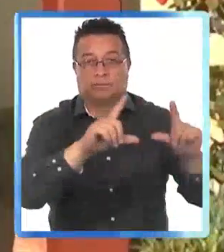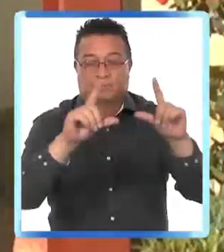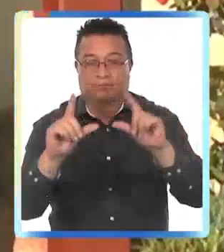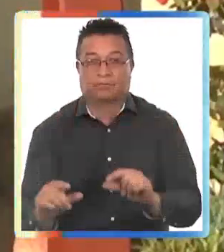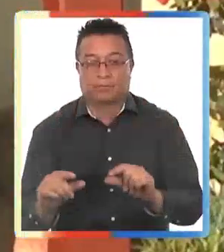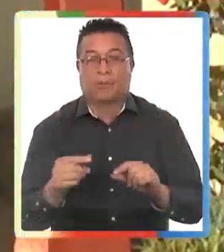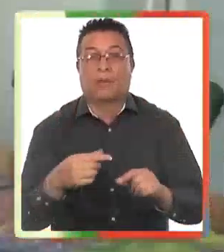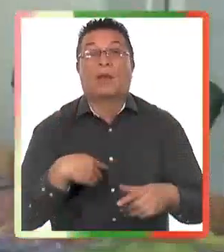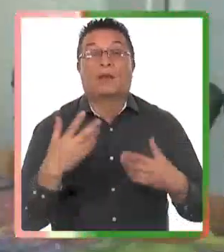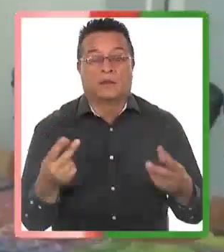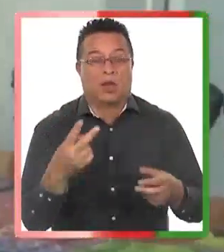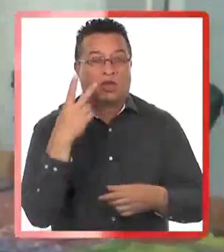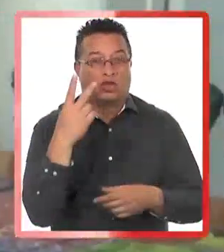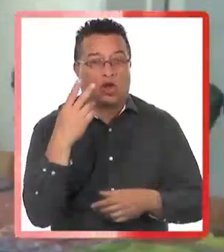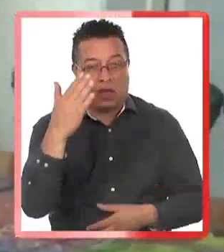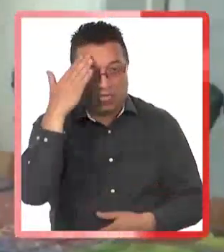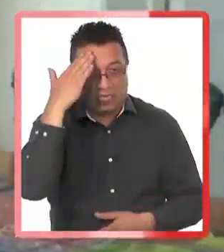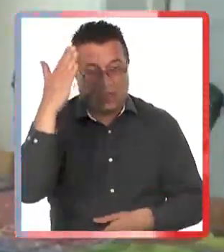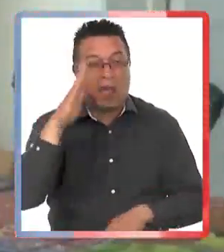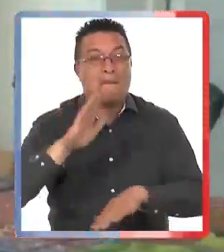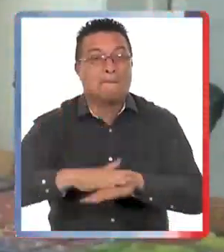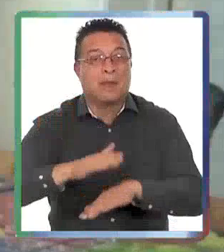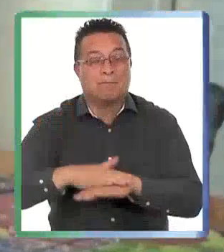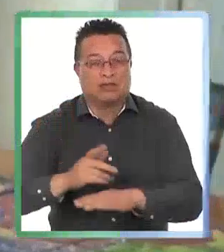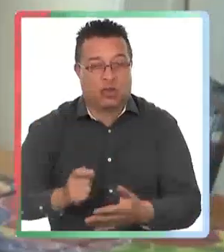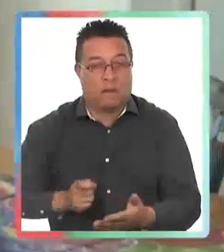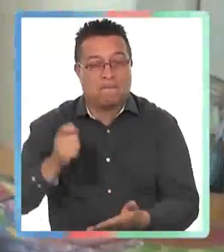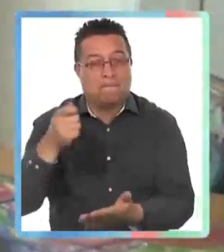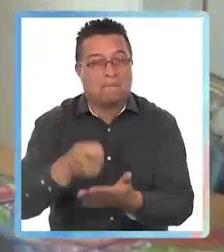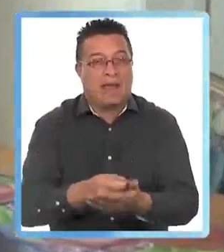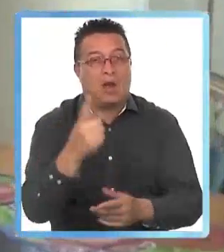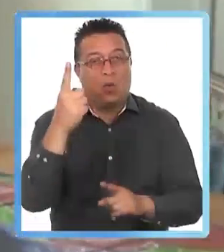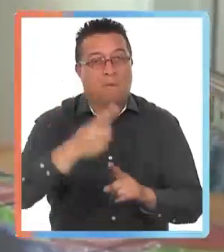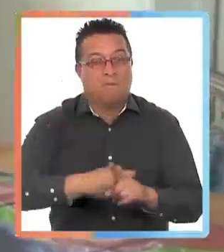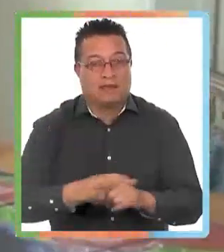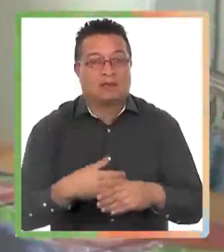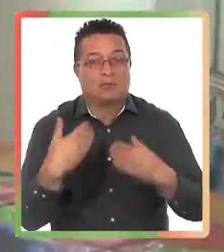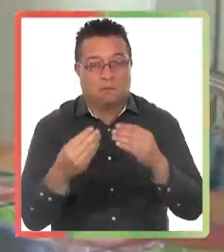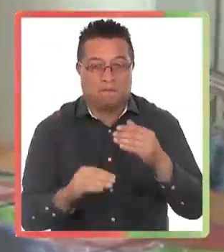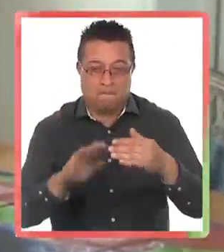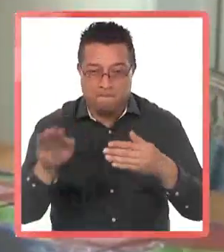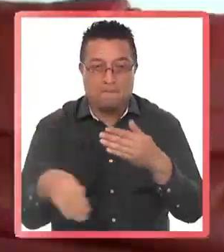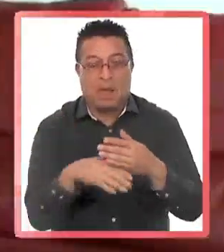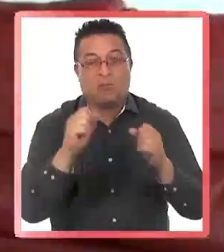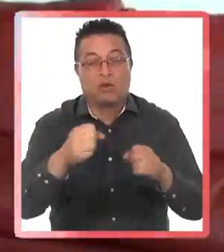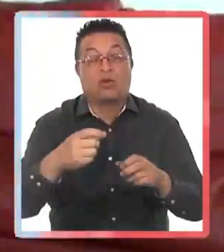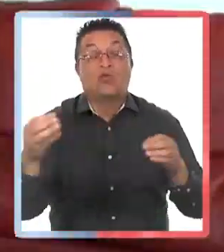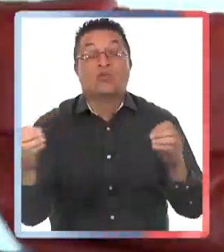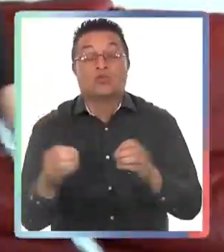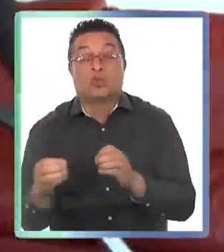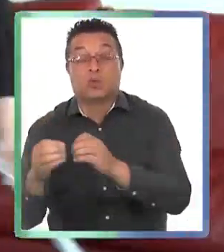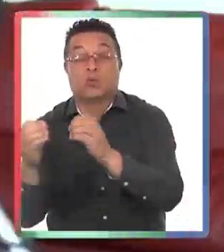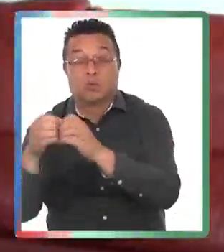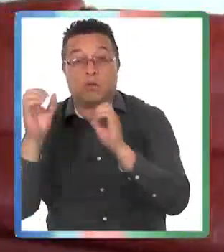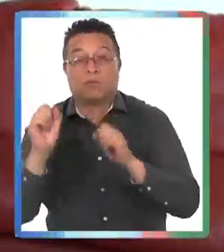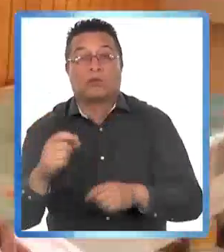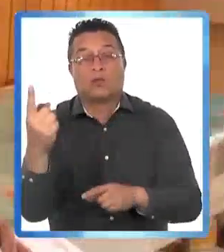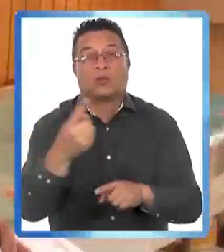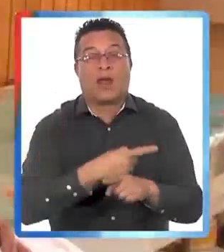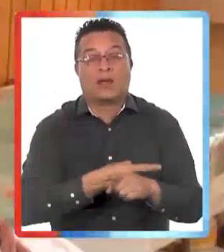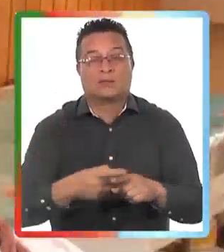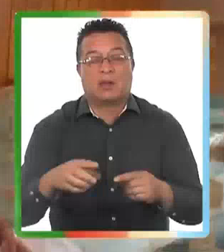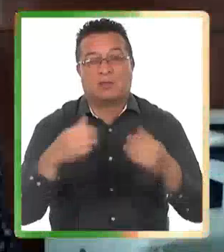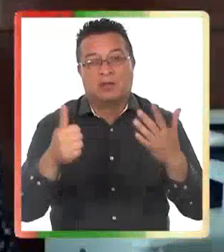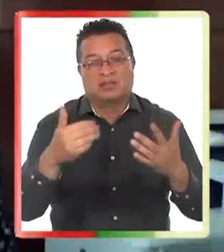jornada laboral generando 2 días de permiso pagado al mes, que se pueden juntar un trimestre y pueden ser entonces una